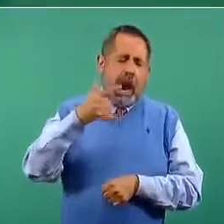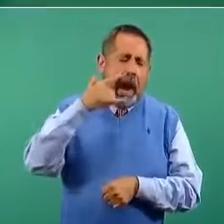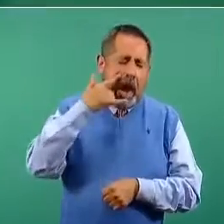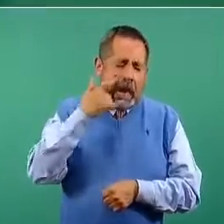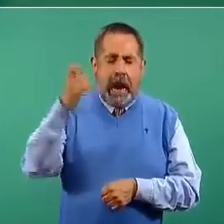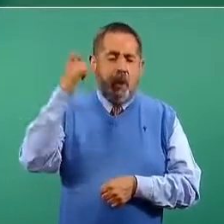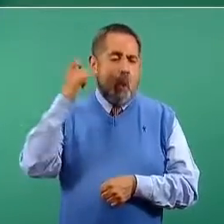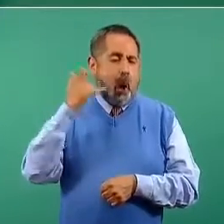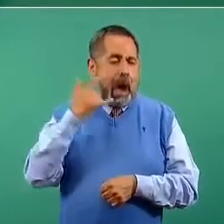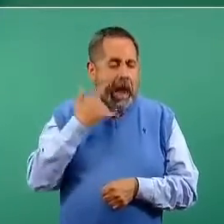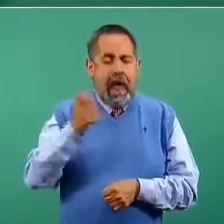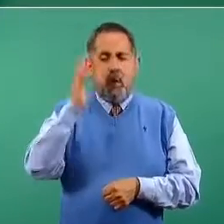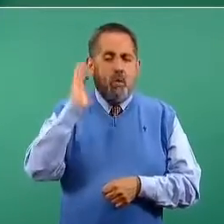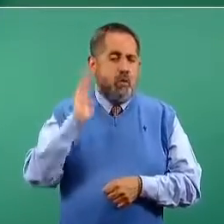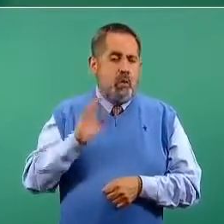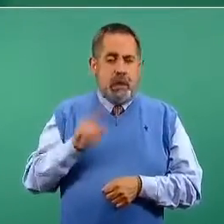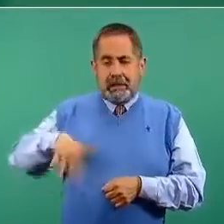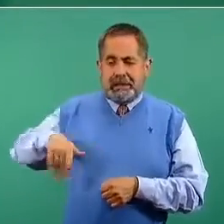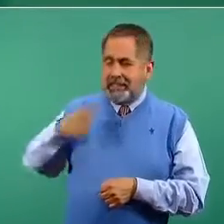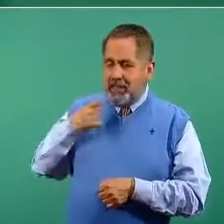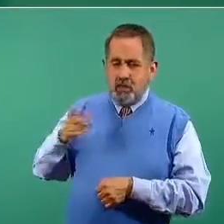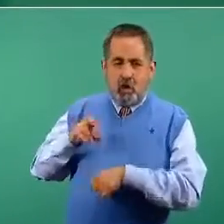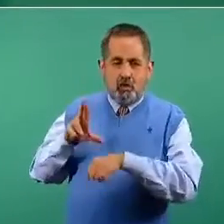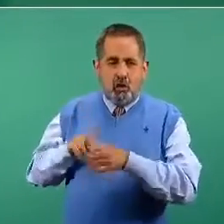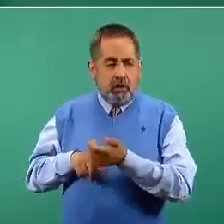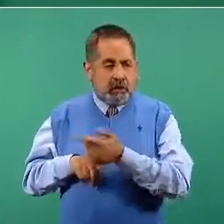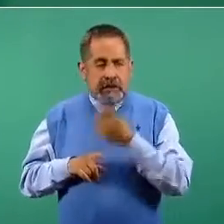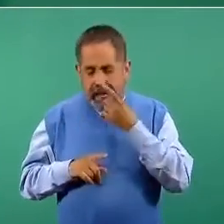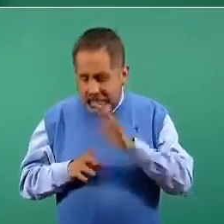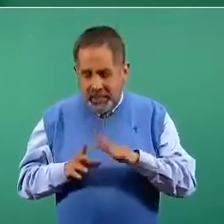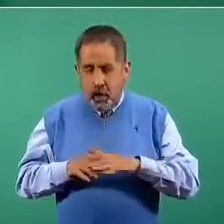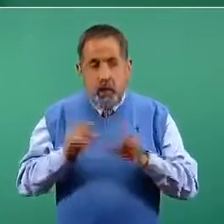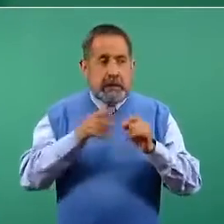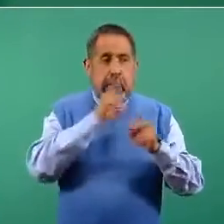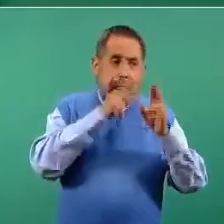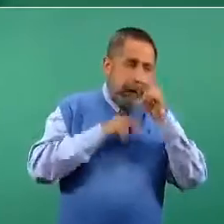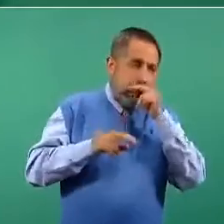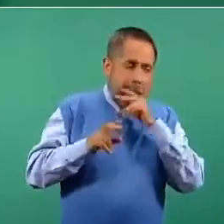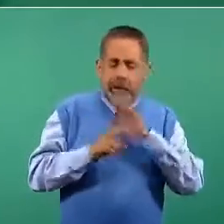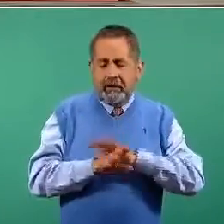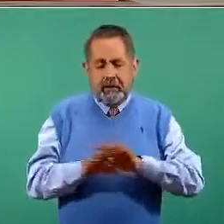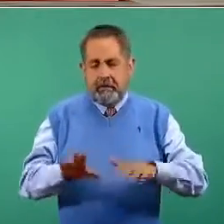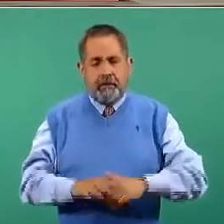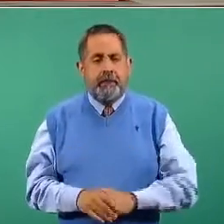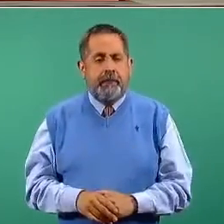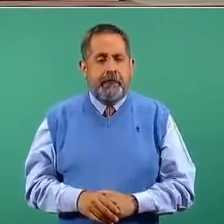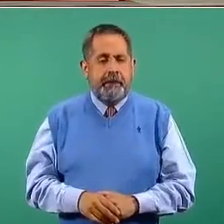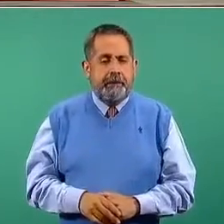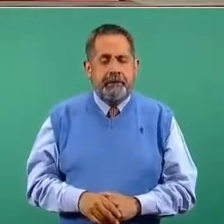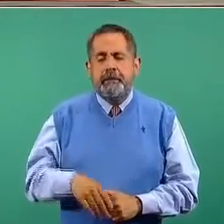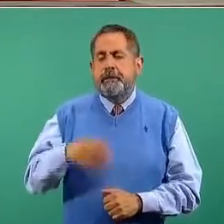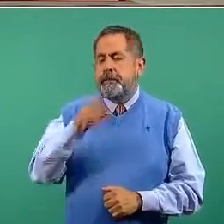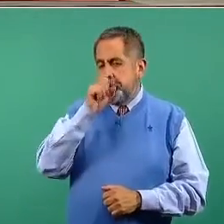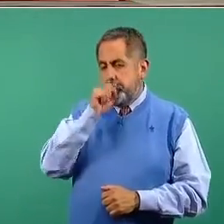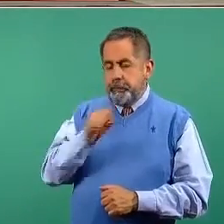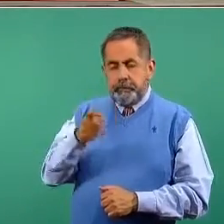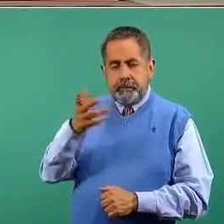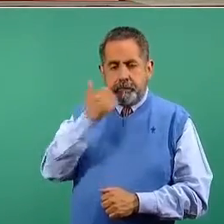dijo el número el doctor Alomía, y por lo tanto no es un motivo específico de preocupación. Ok. Doctor, también le quiero